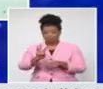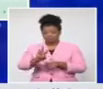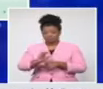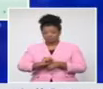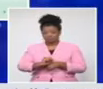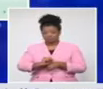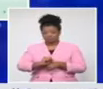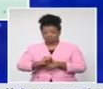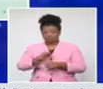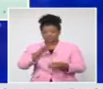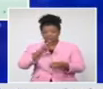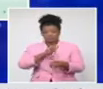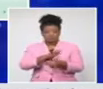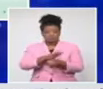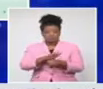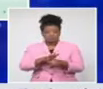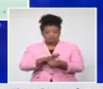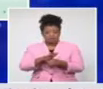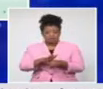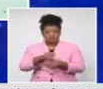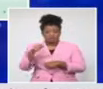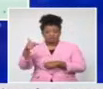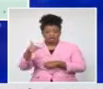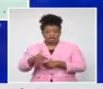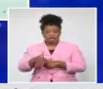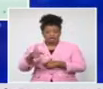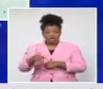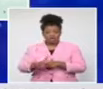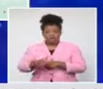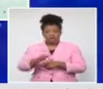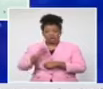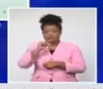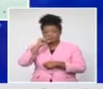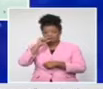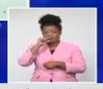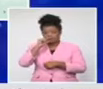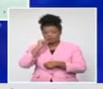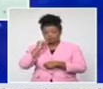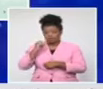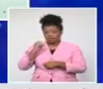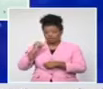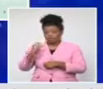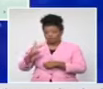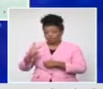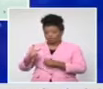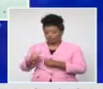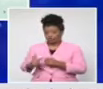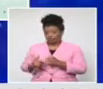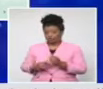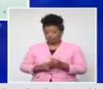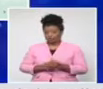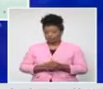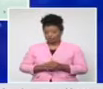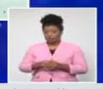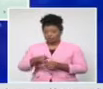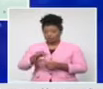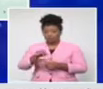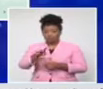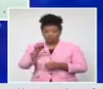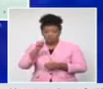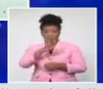las Lajas, en Jaruco y en Batabanó 2 en cada uno, y en Nueva Paz un